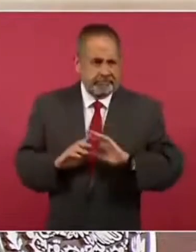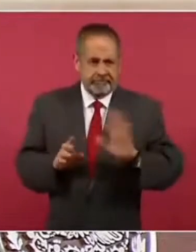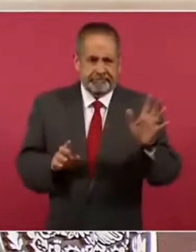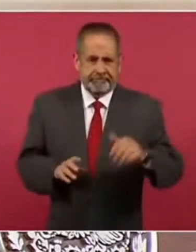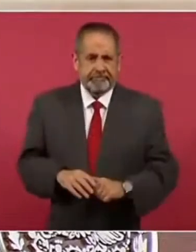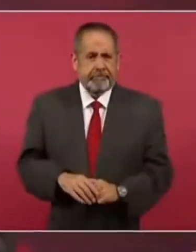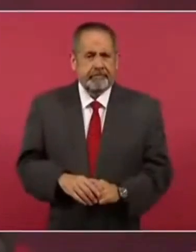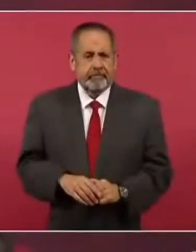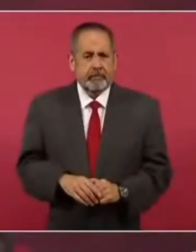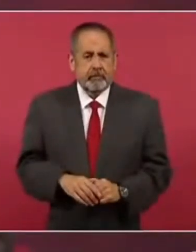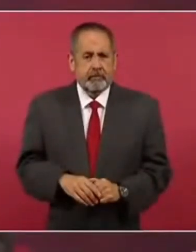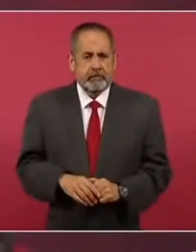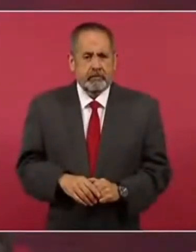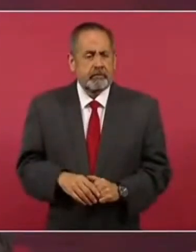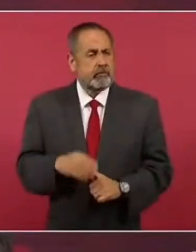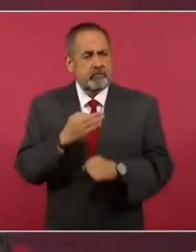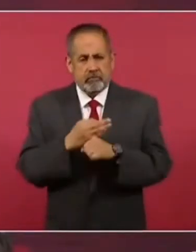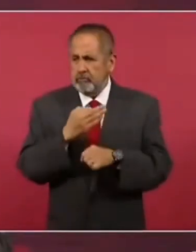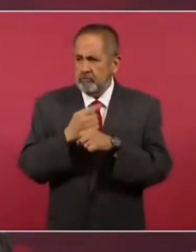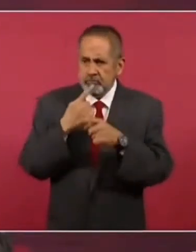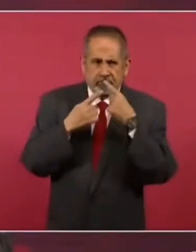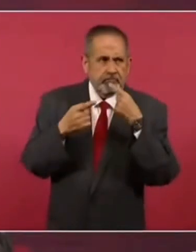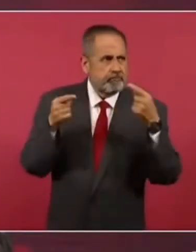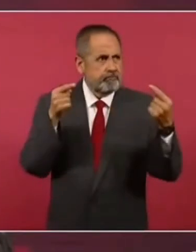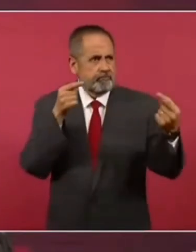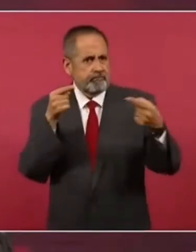que hay esta polémica.